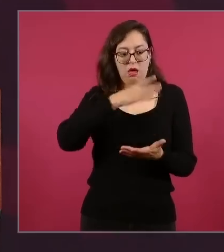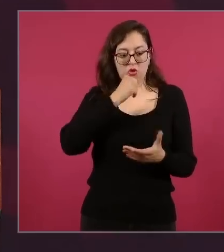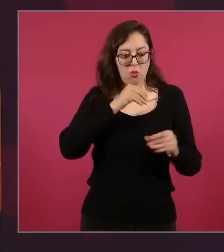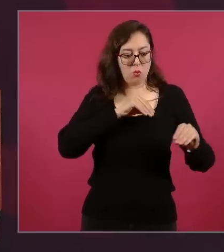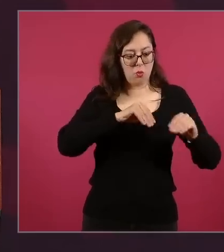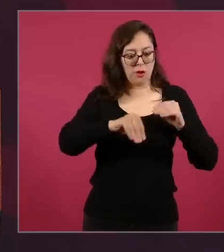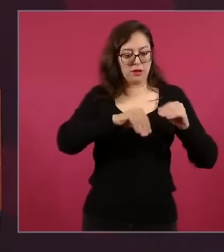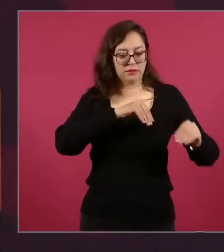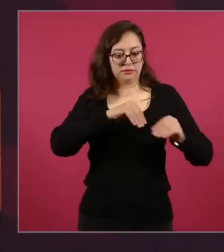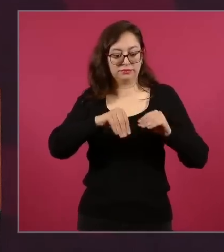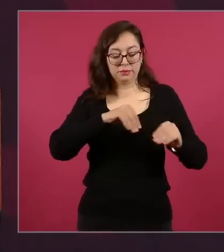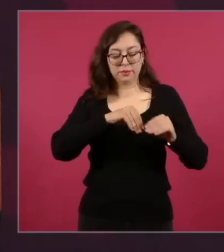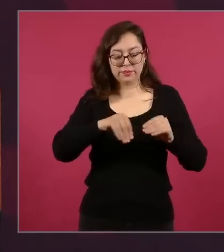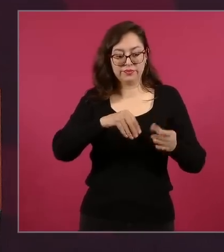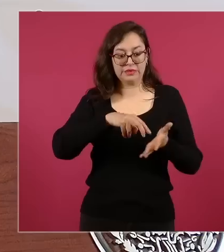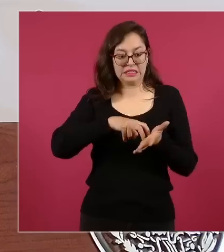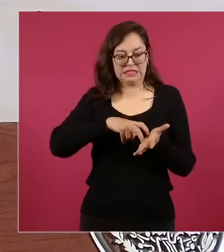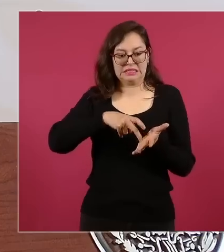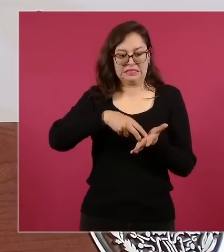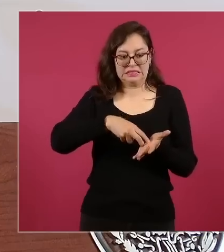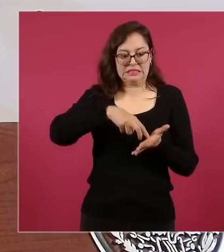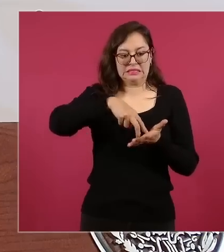Sigue caminando y se siguen hundiendo.